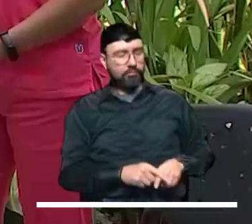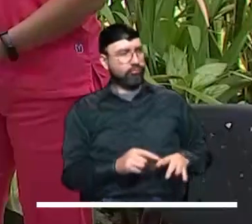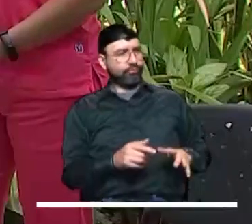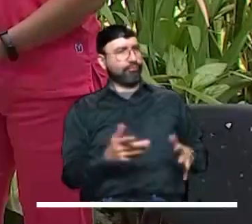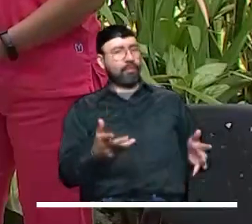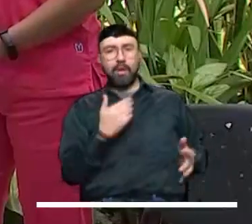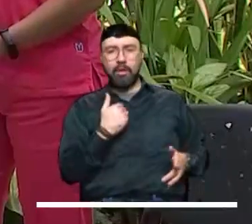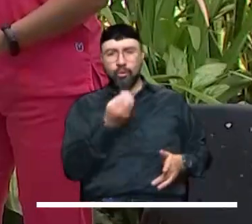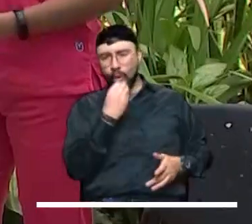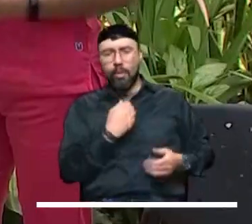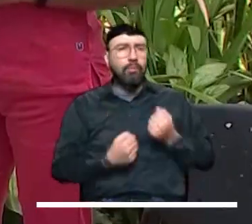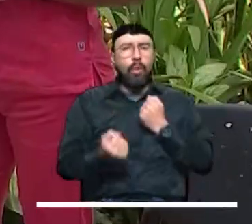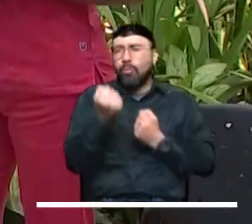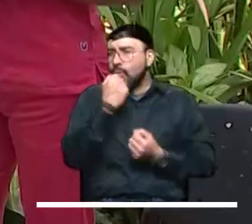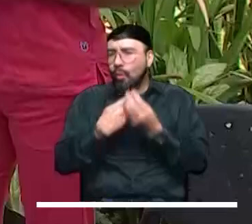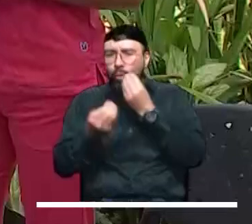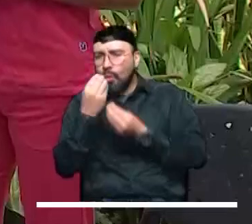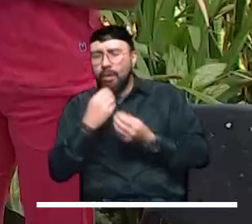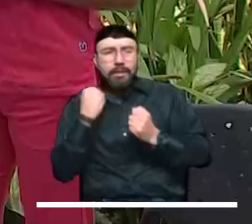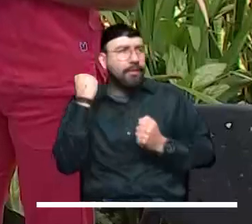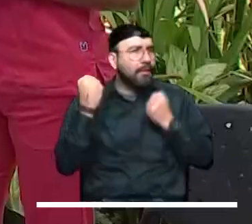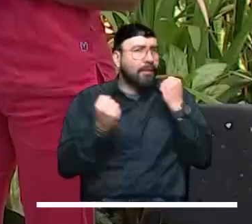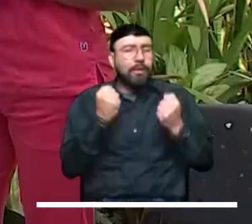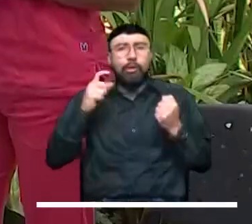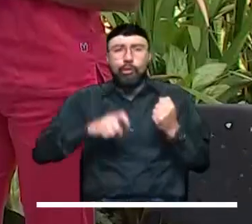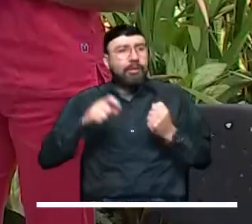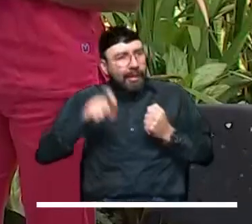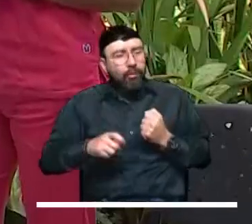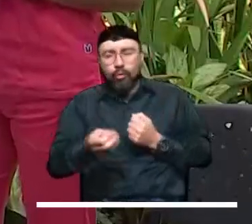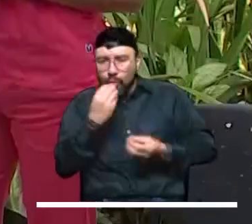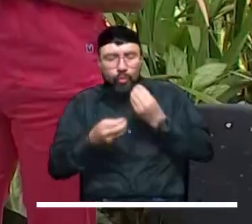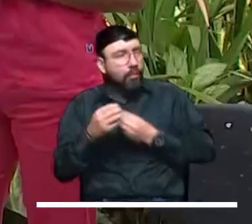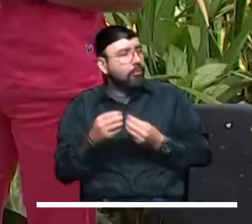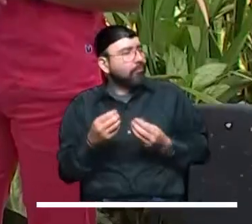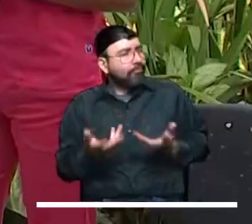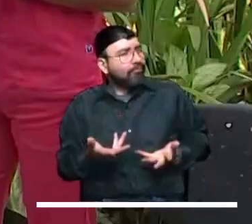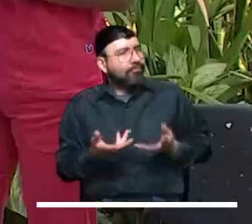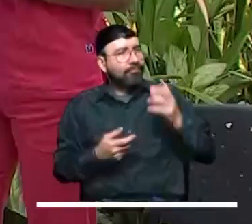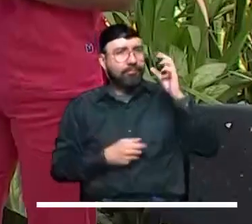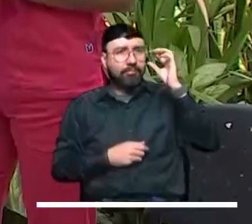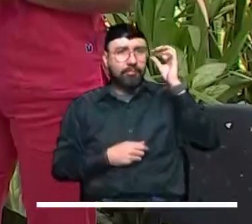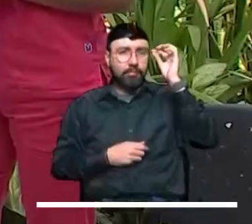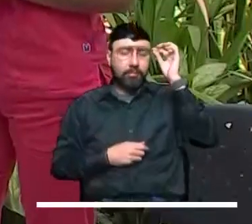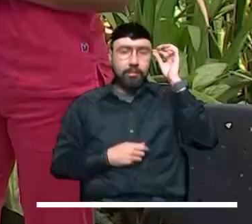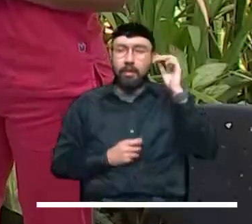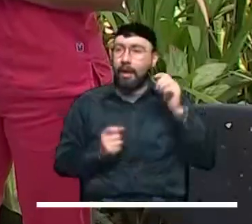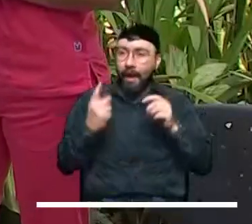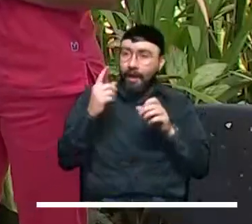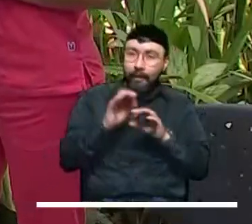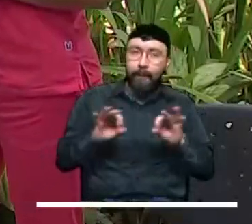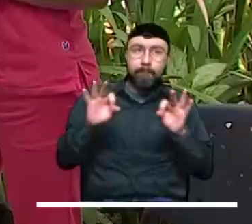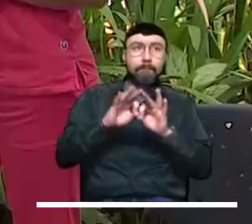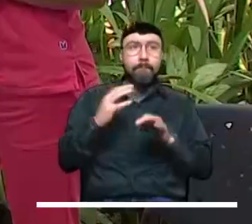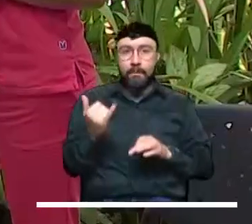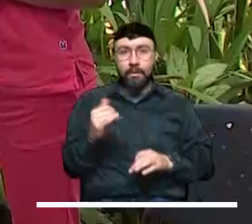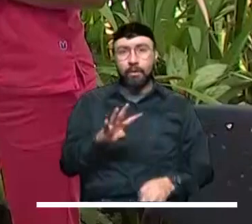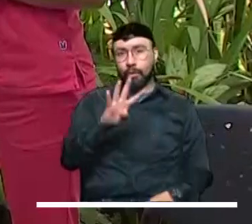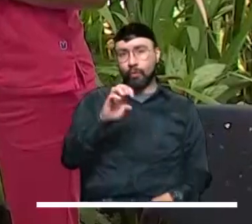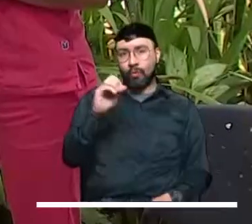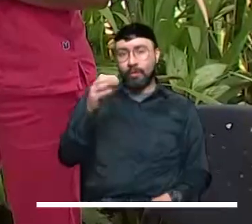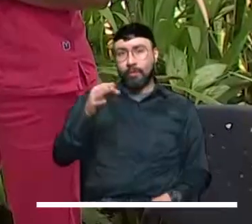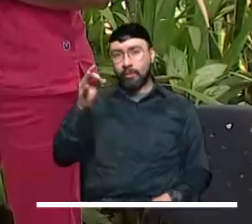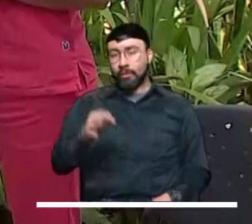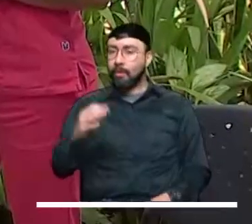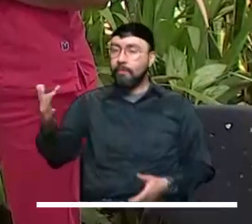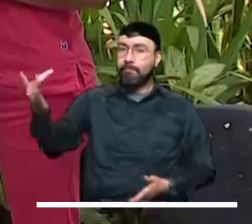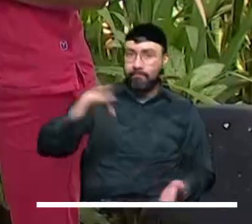como por ansiedad y tengo que estar comiendo. Buenos días, aquí algo bien importante. El 90% de los pacientes